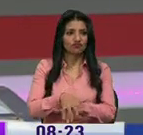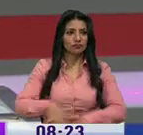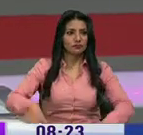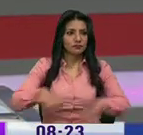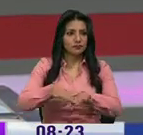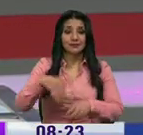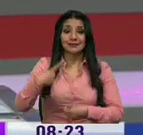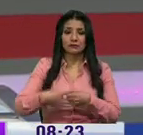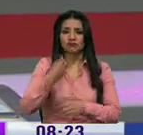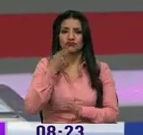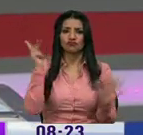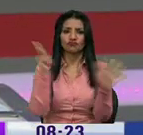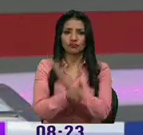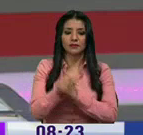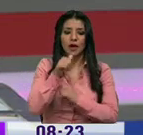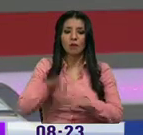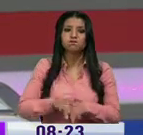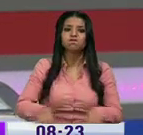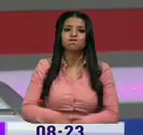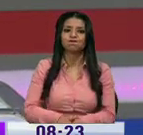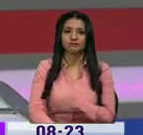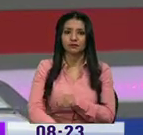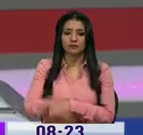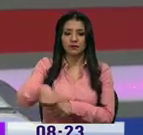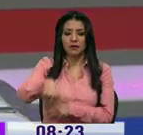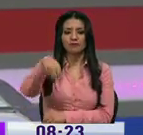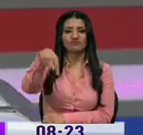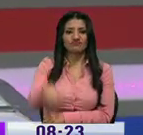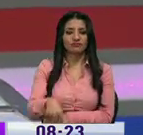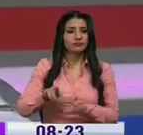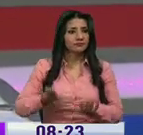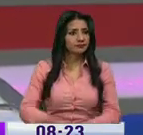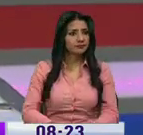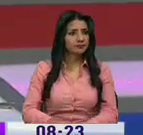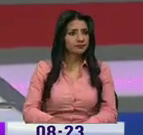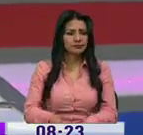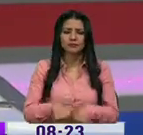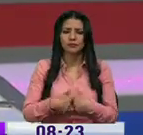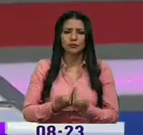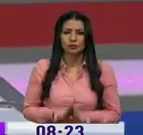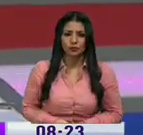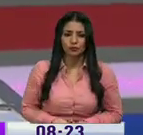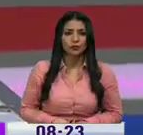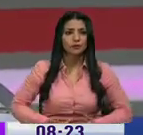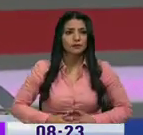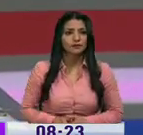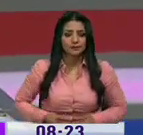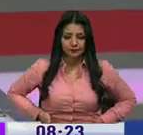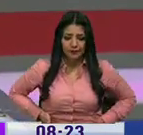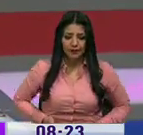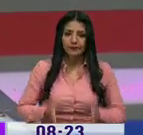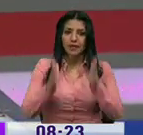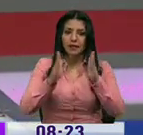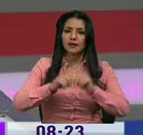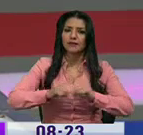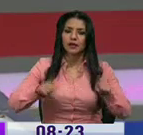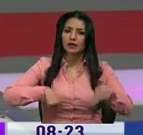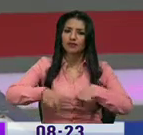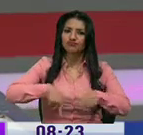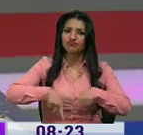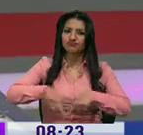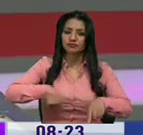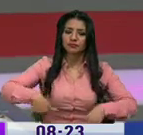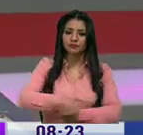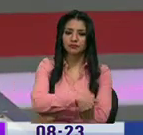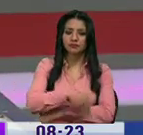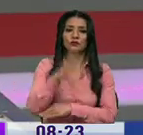ciudad, denuncian una fuga de agua y un enorme bache. Realmente es increíble que pase esto sobre una avenida tan transitada como es la Gran